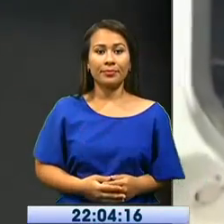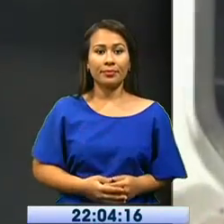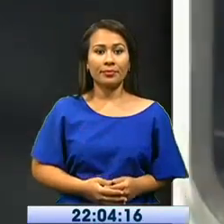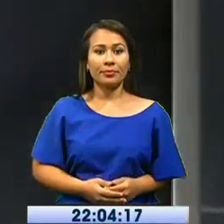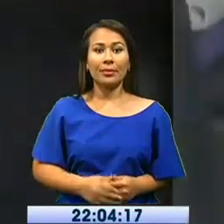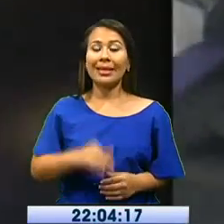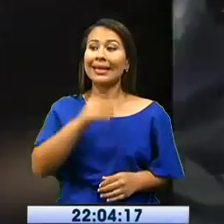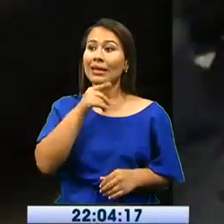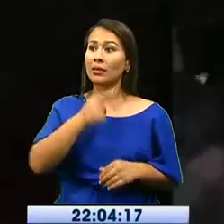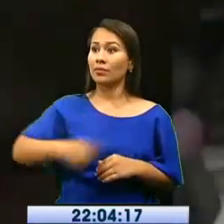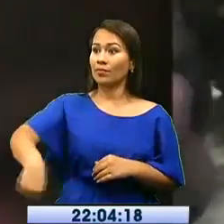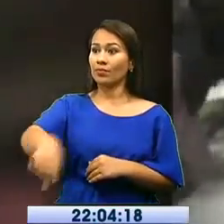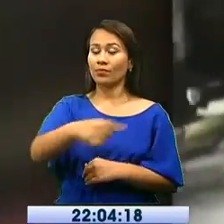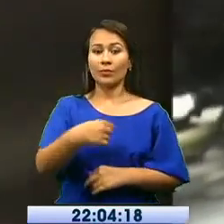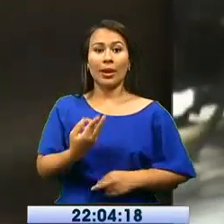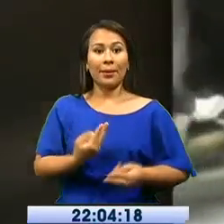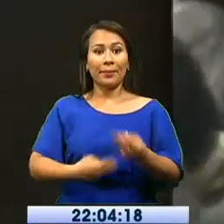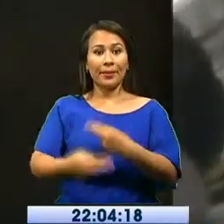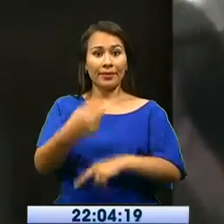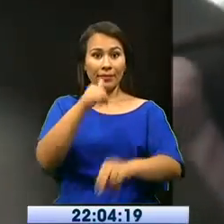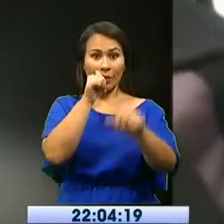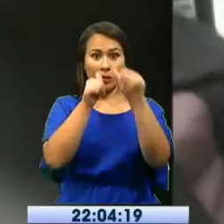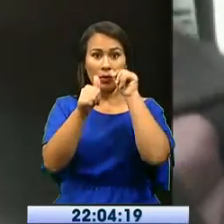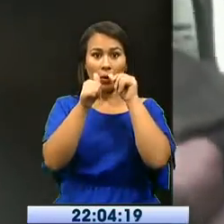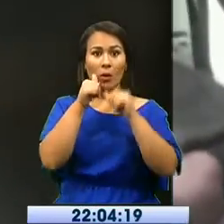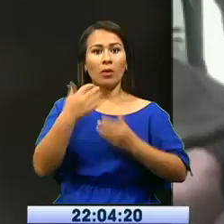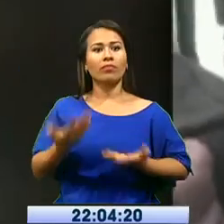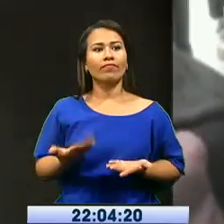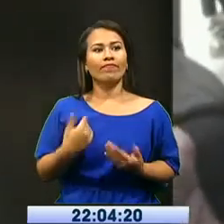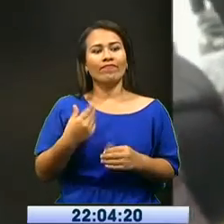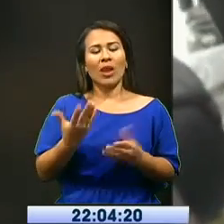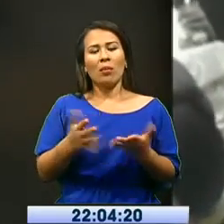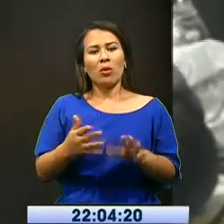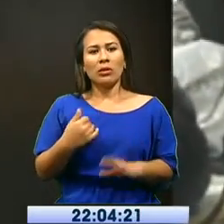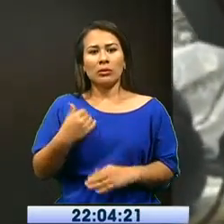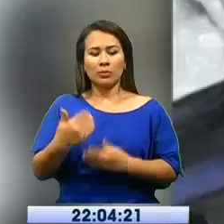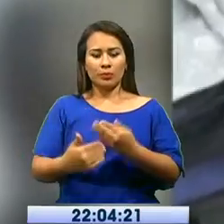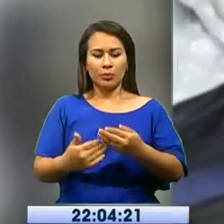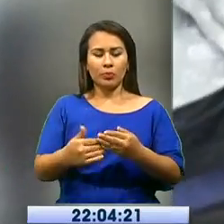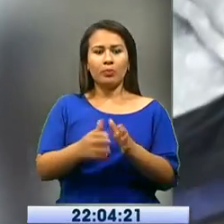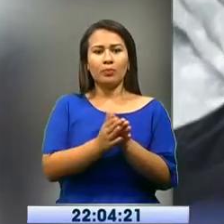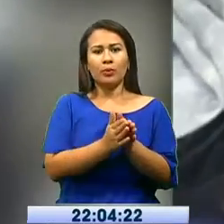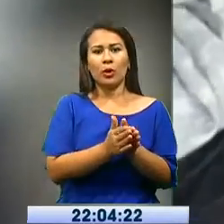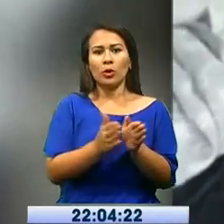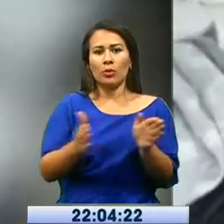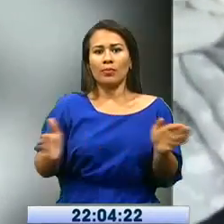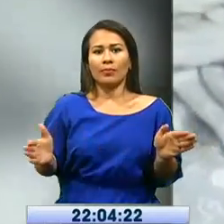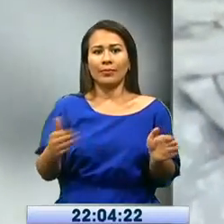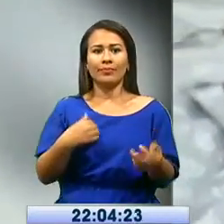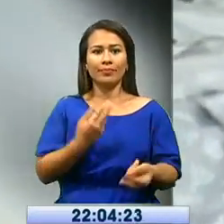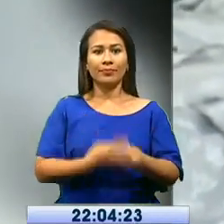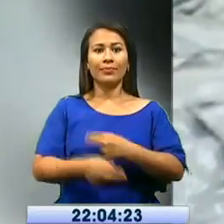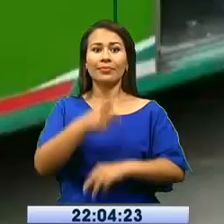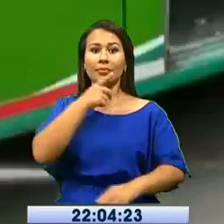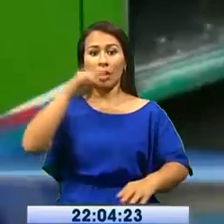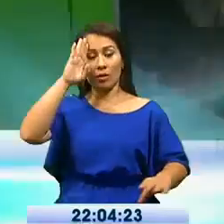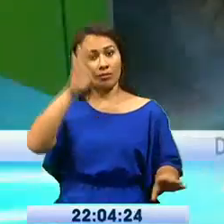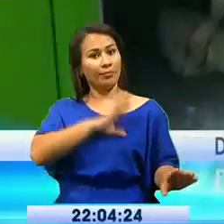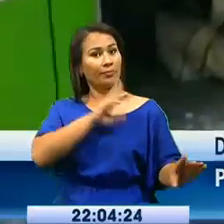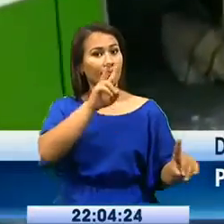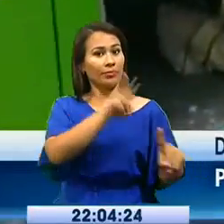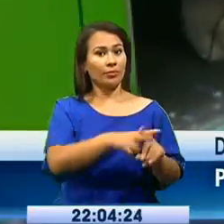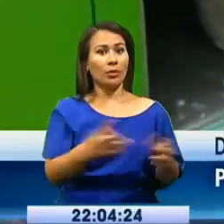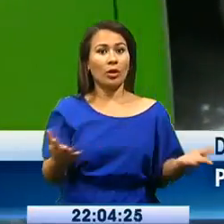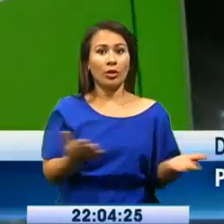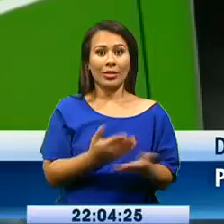Quienes se involucran en el mundo del narcotráfico a mediano o pequeña escala deben saber que tarde o temprano van a caer en manos de la policía. Personal del